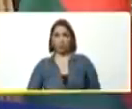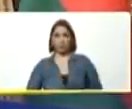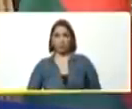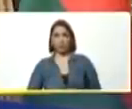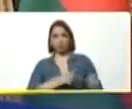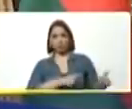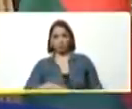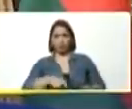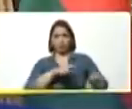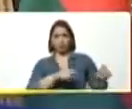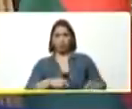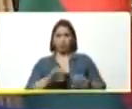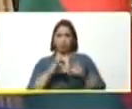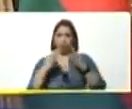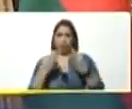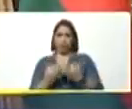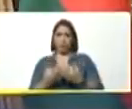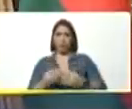agrofamiliares,